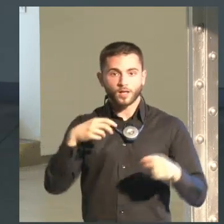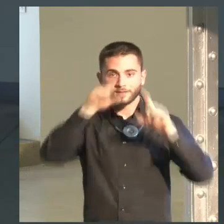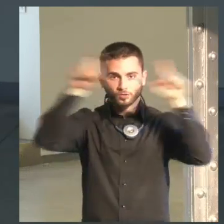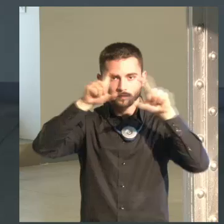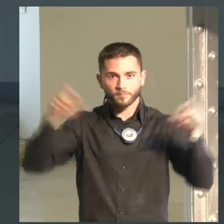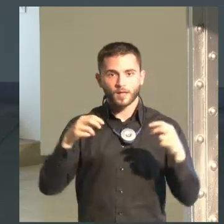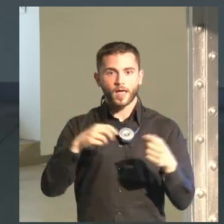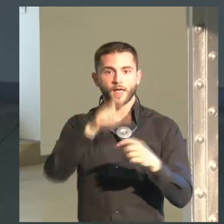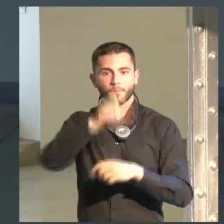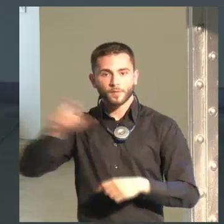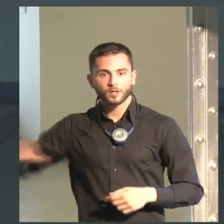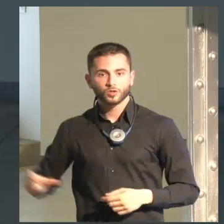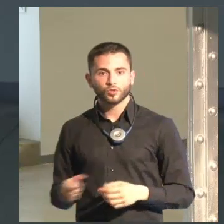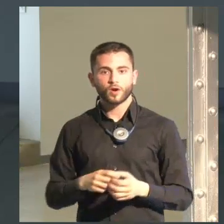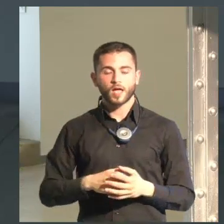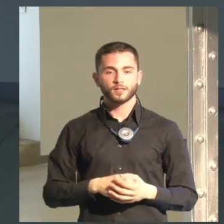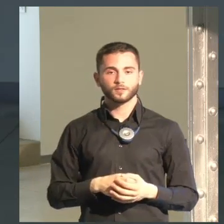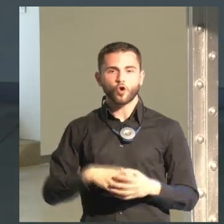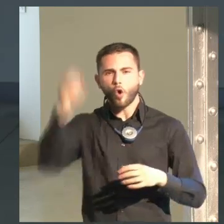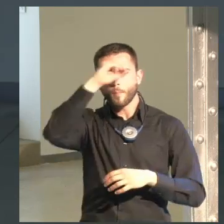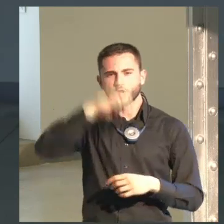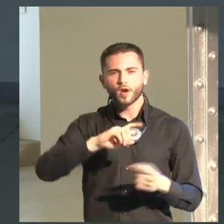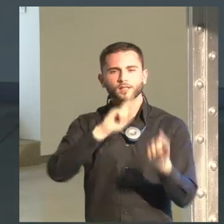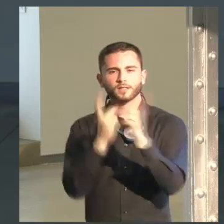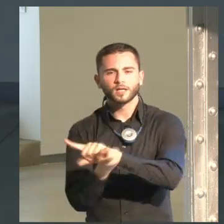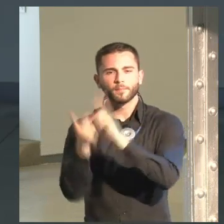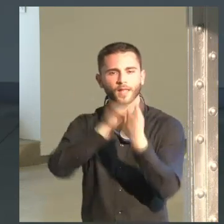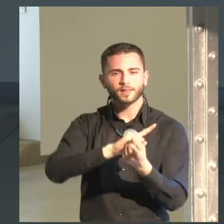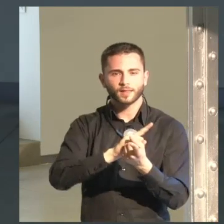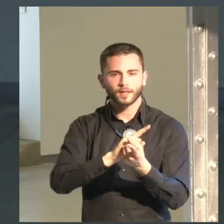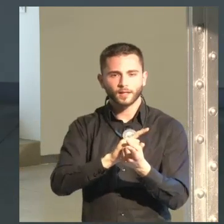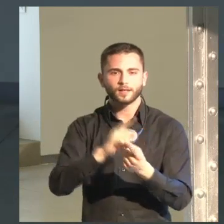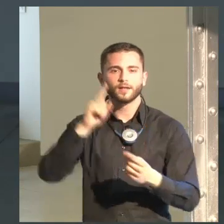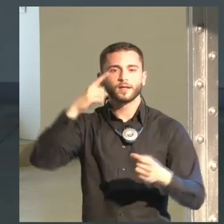empresas, de las instituciones, opiniones cambiantes sobre una realidad cambiante.